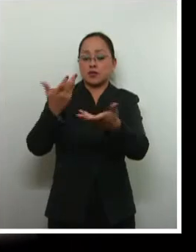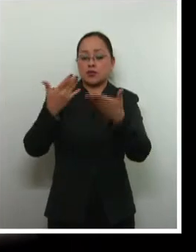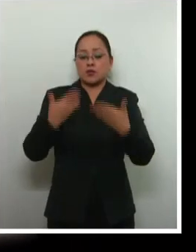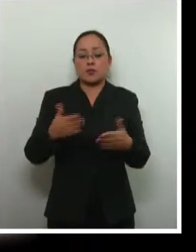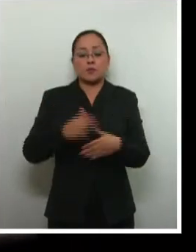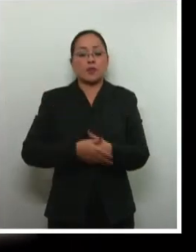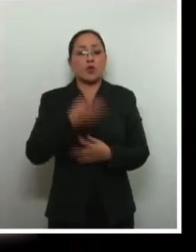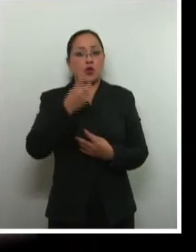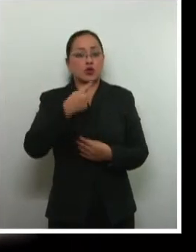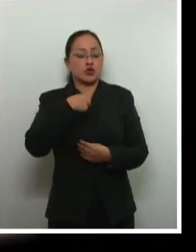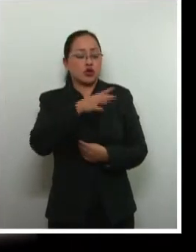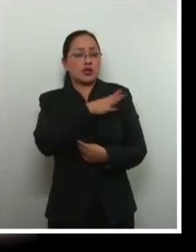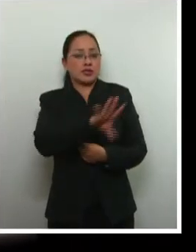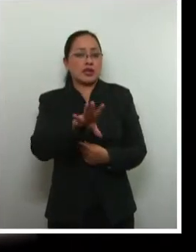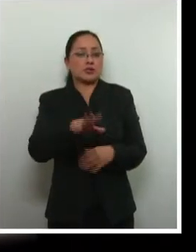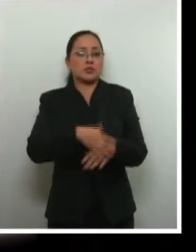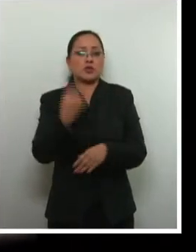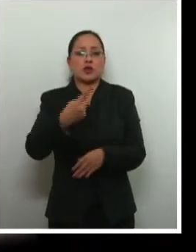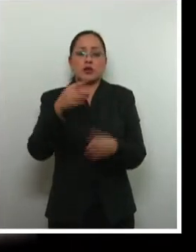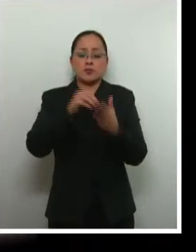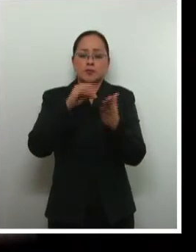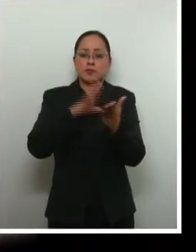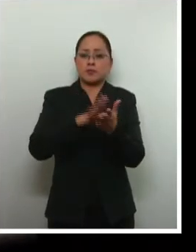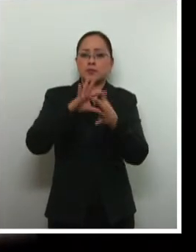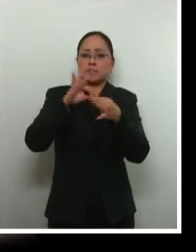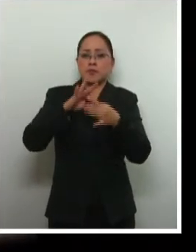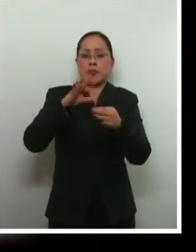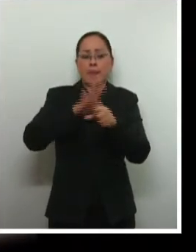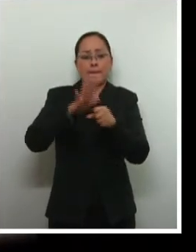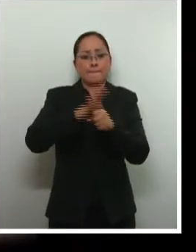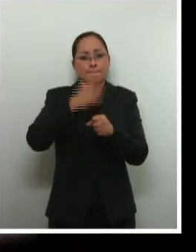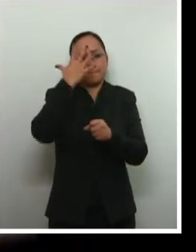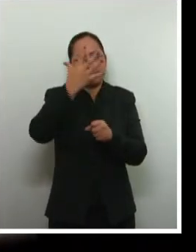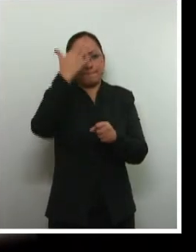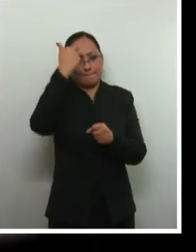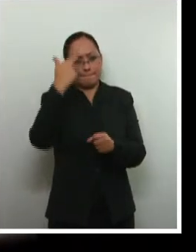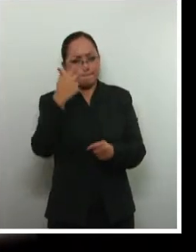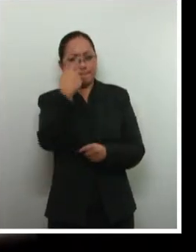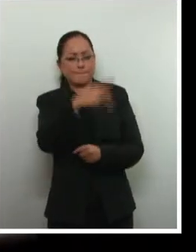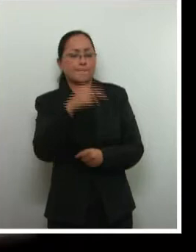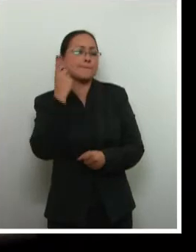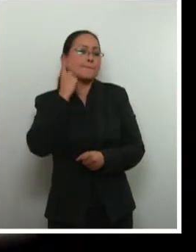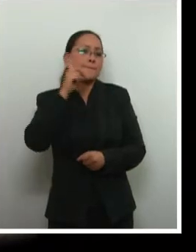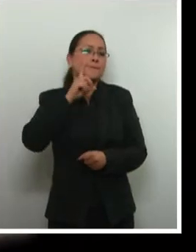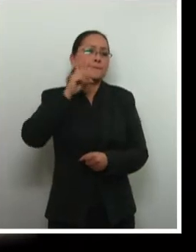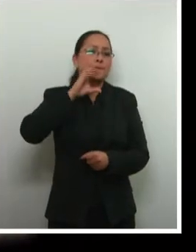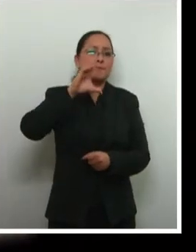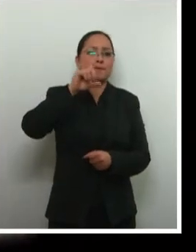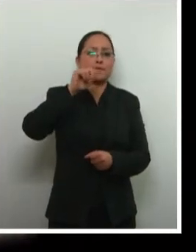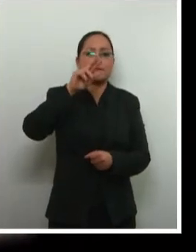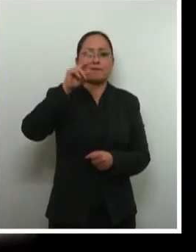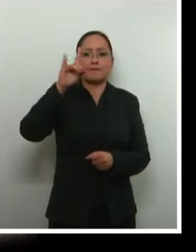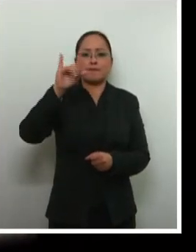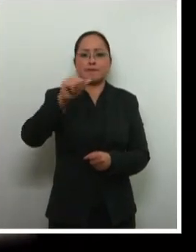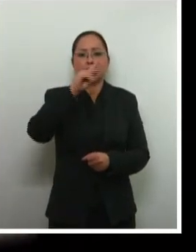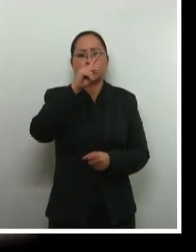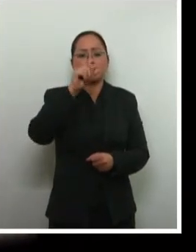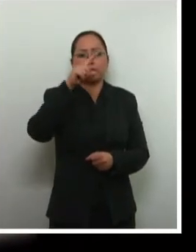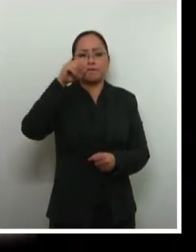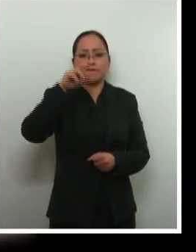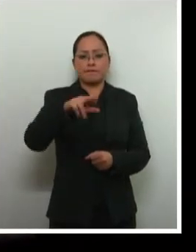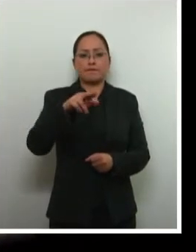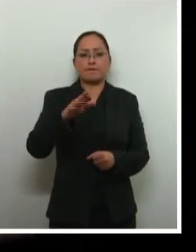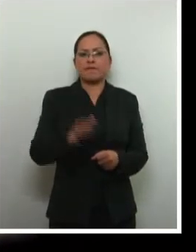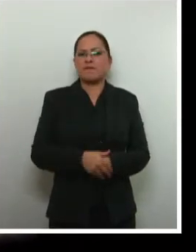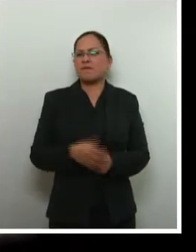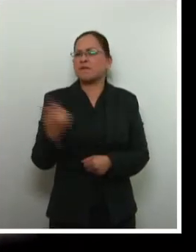Yo por eso rechazo el argumento formal de la diputada Claudia Pastor.